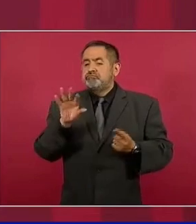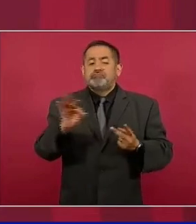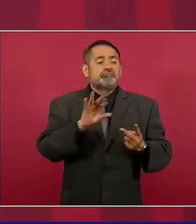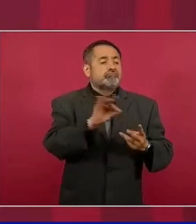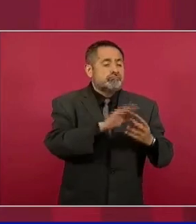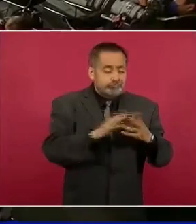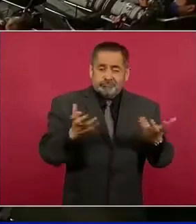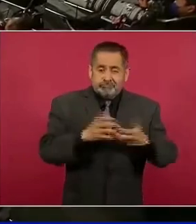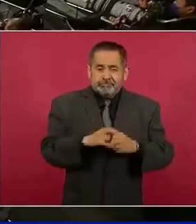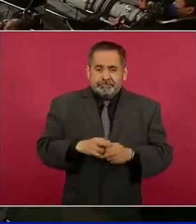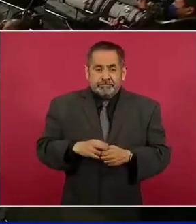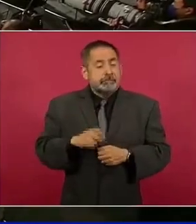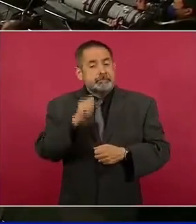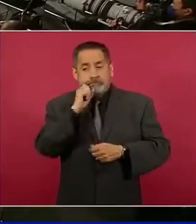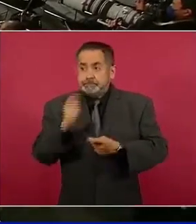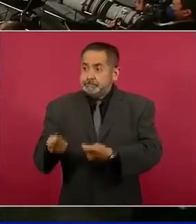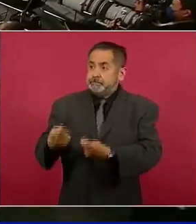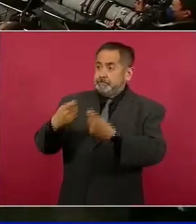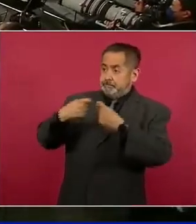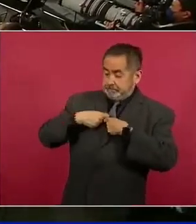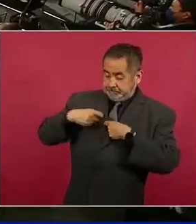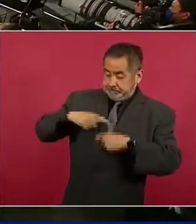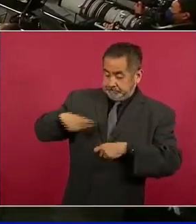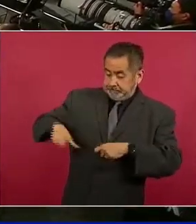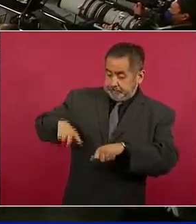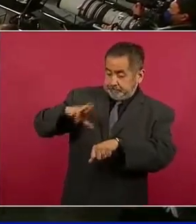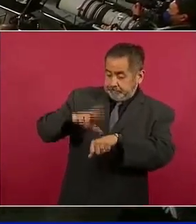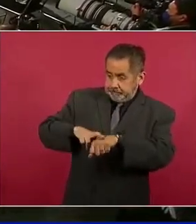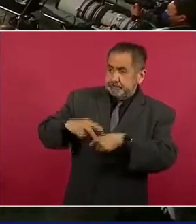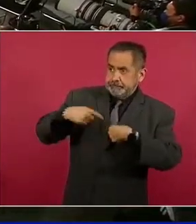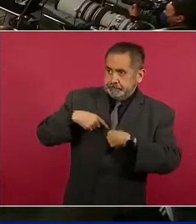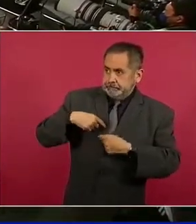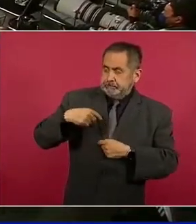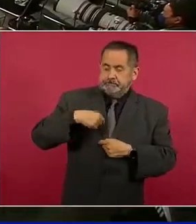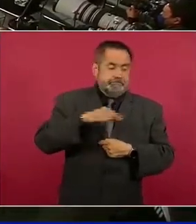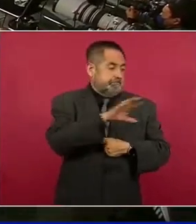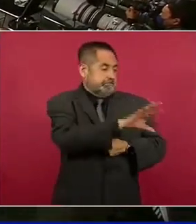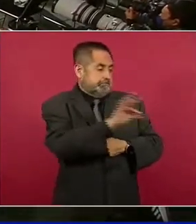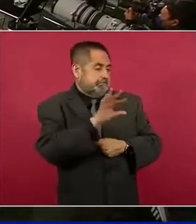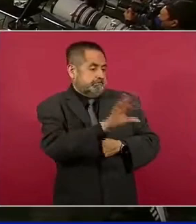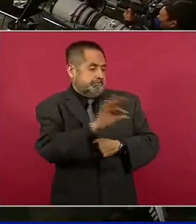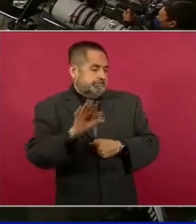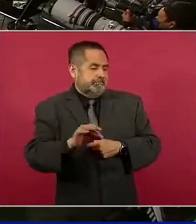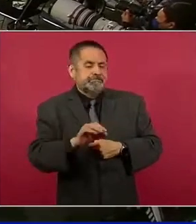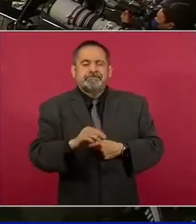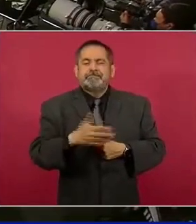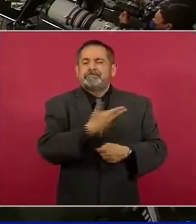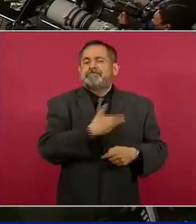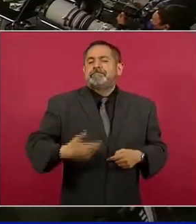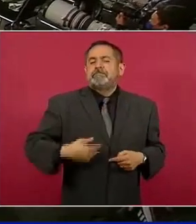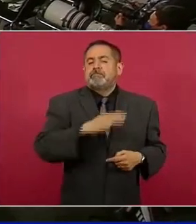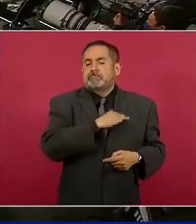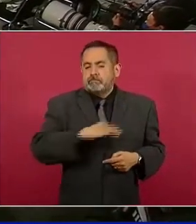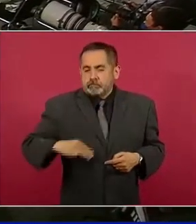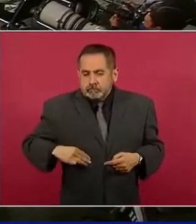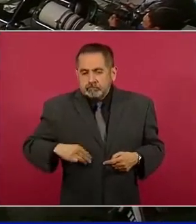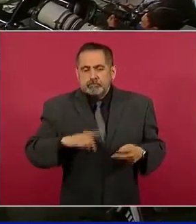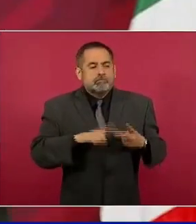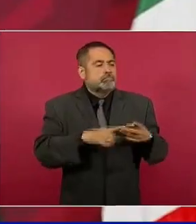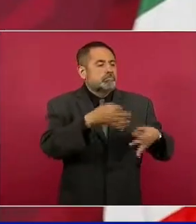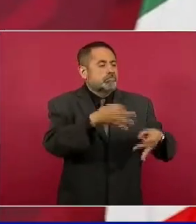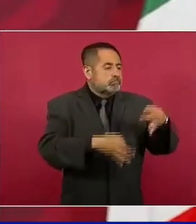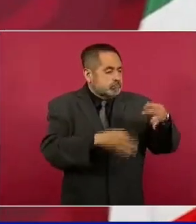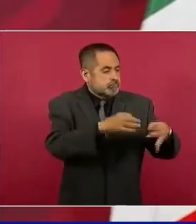ponían a los presidentes municipales, a los diputados locales, a los magistrados